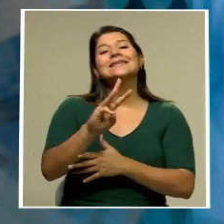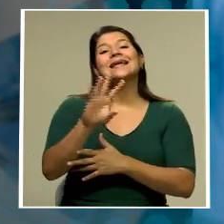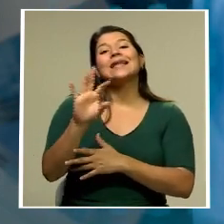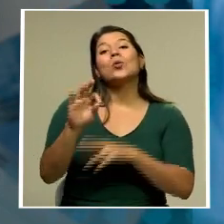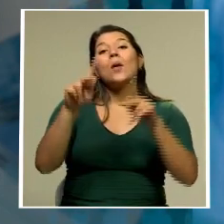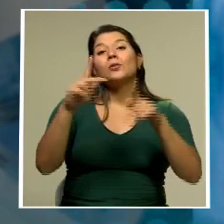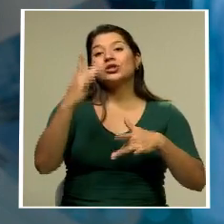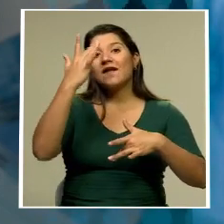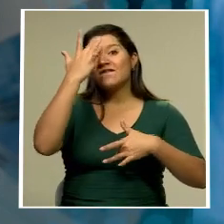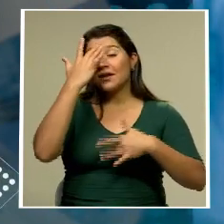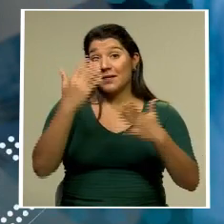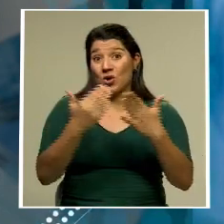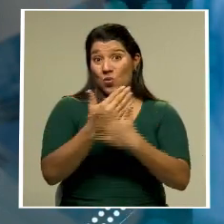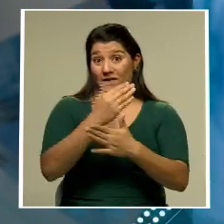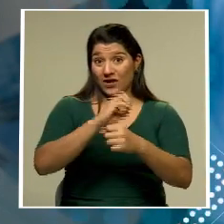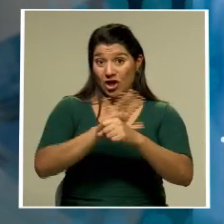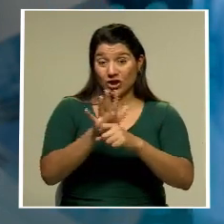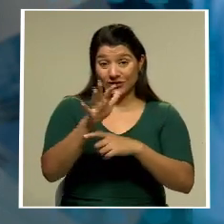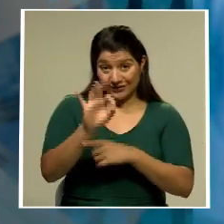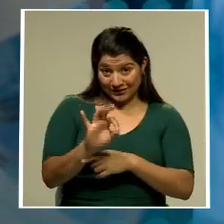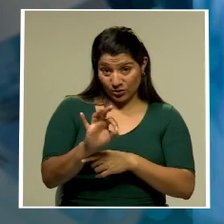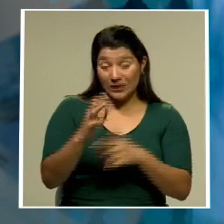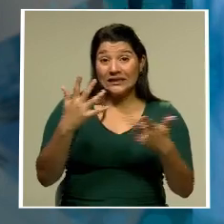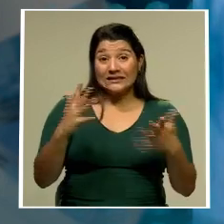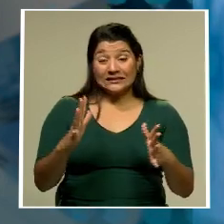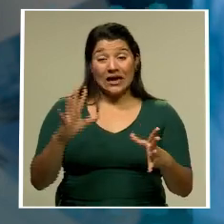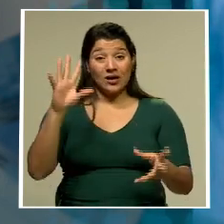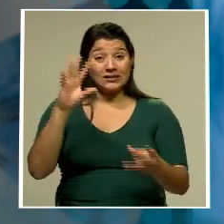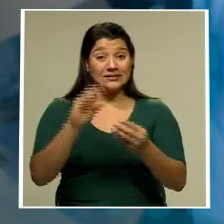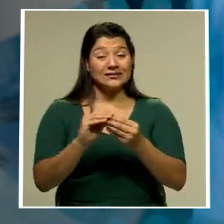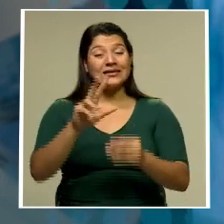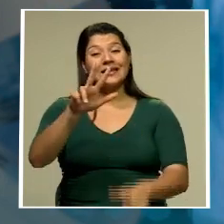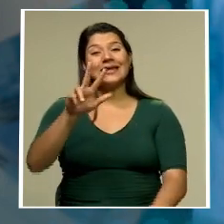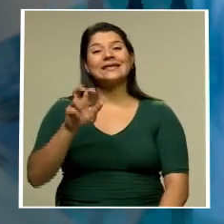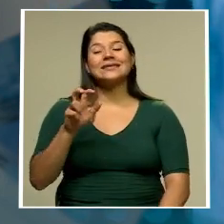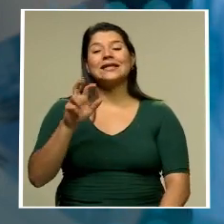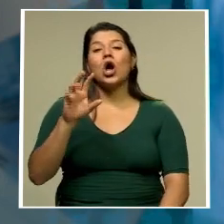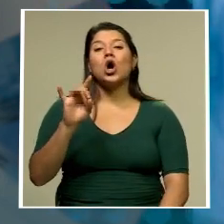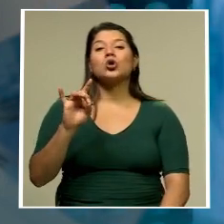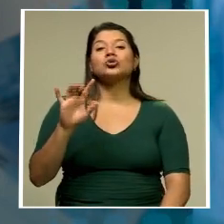1.569 casos confirmados y en total el país llega a